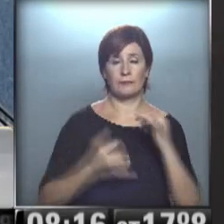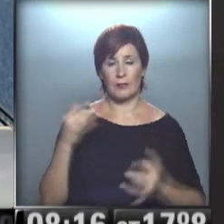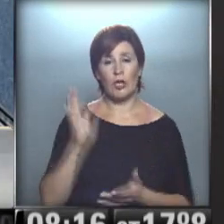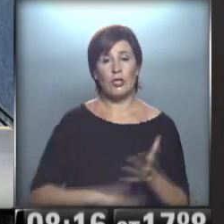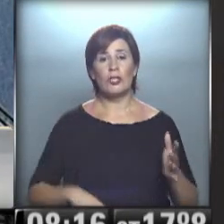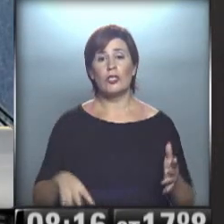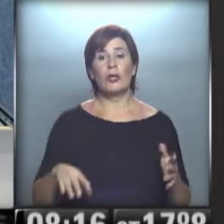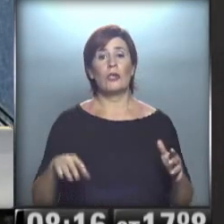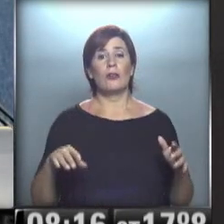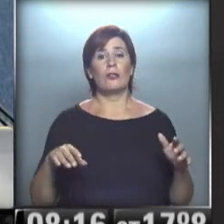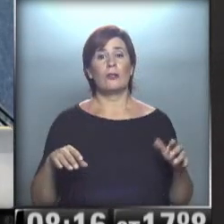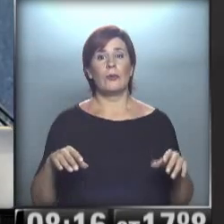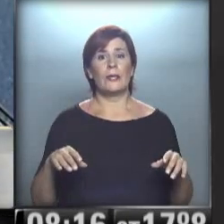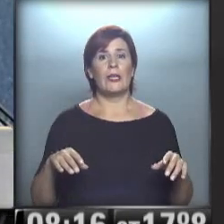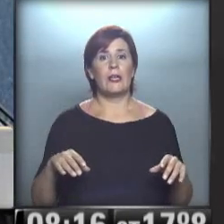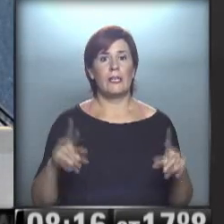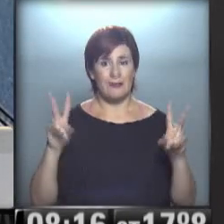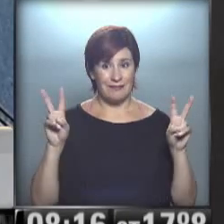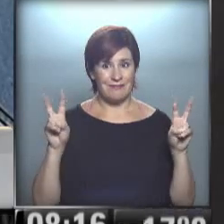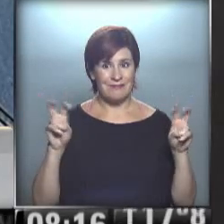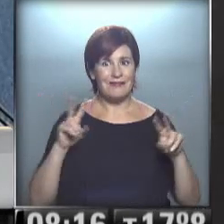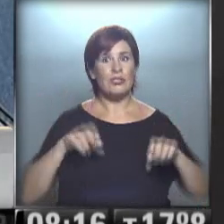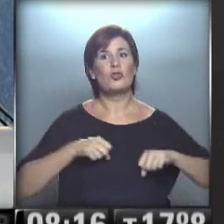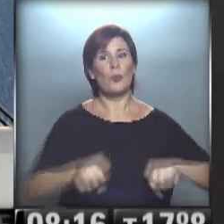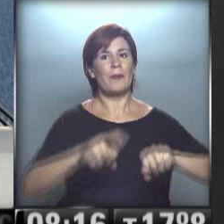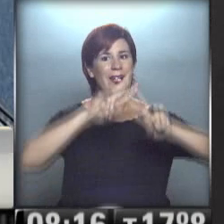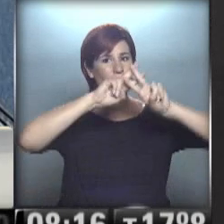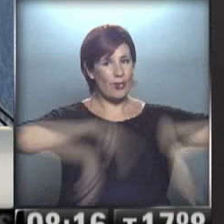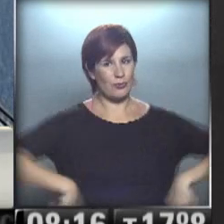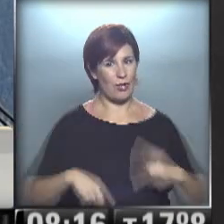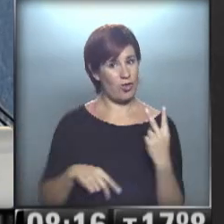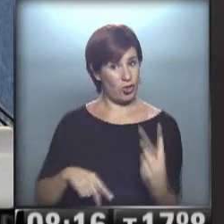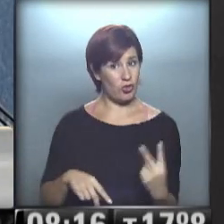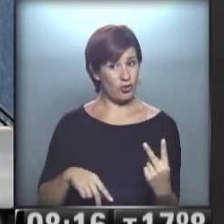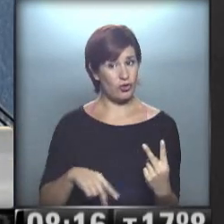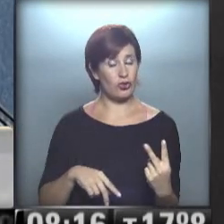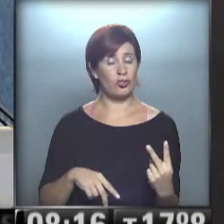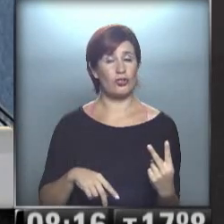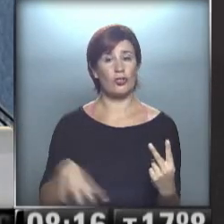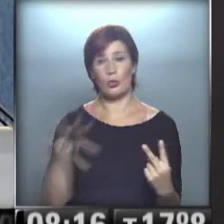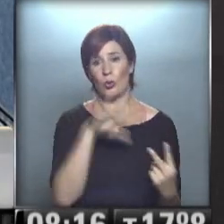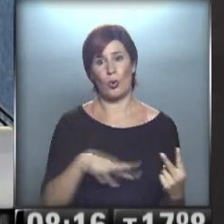tema de la clausura de dos supermercados